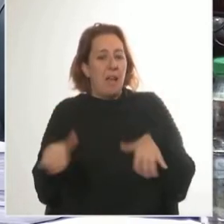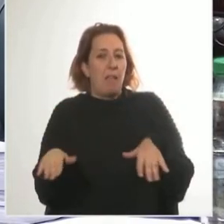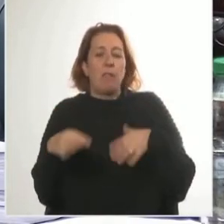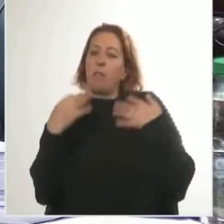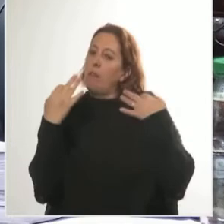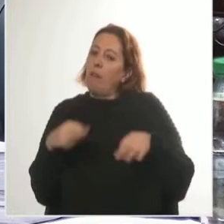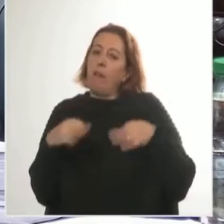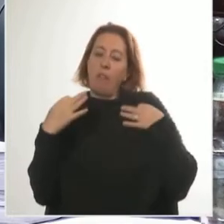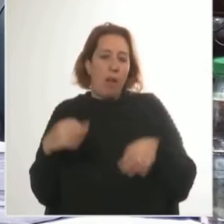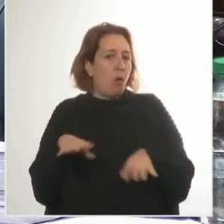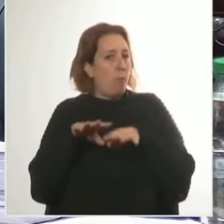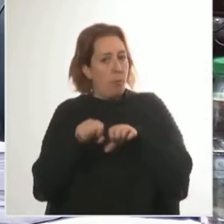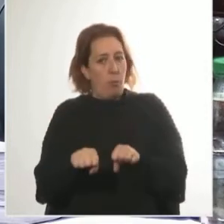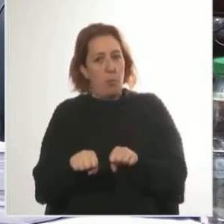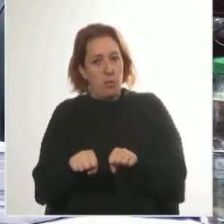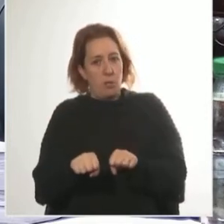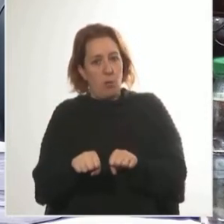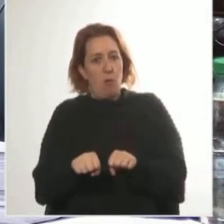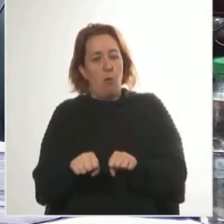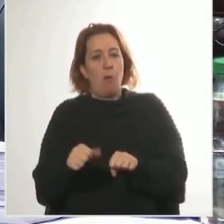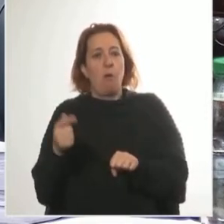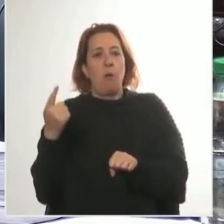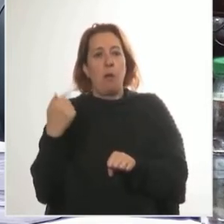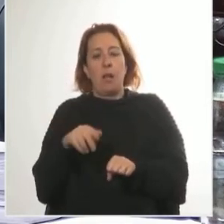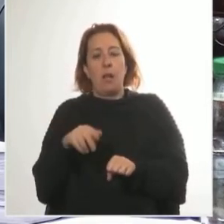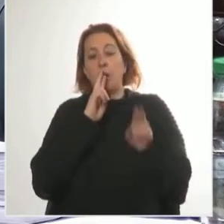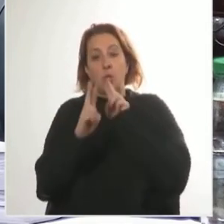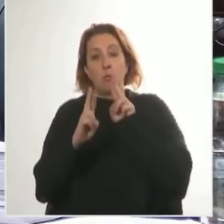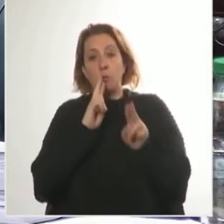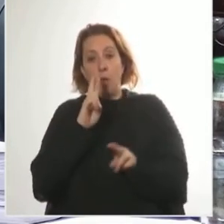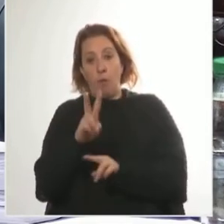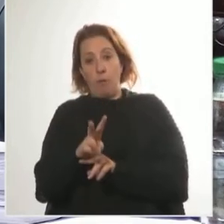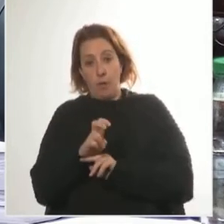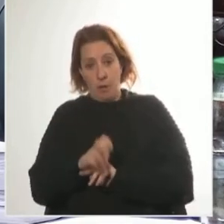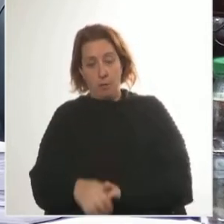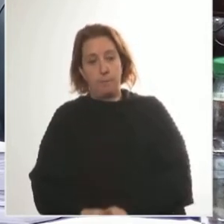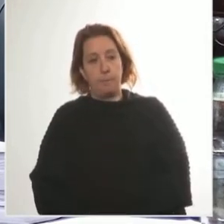efectivo compromiso, que es la de los resultados fiscales.